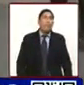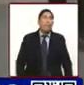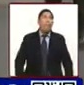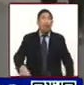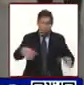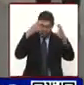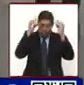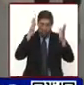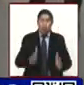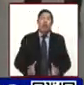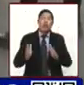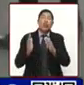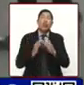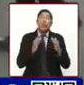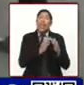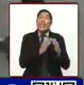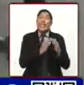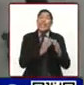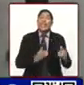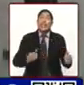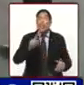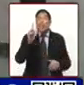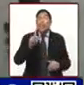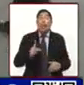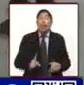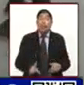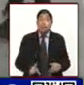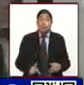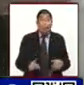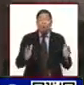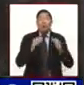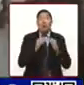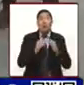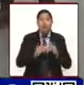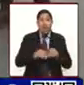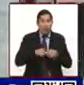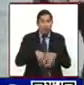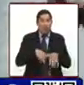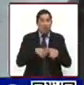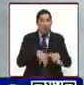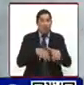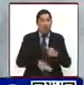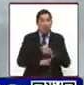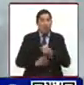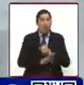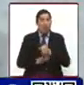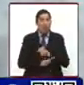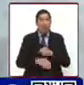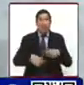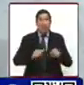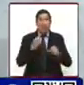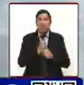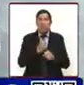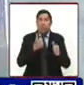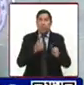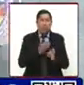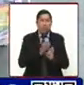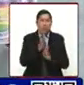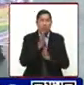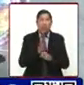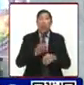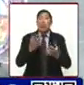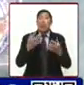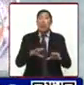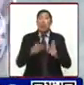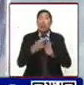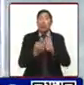El Magisterio Urbano de La Paz este viernes recorrió las principales calles del centro de la ciudad en defensa de la estabilidad laboral. Además,